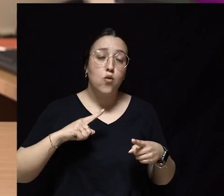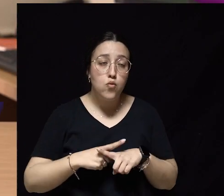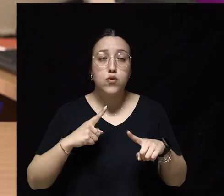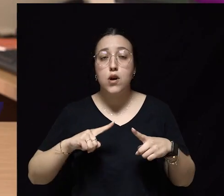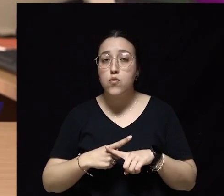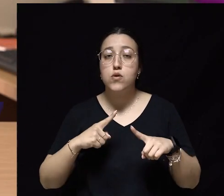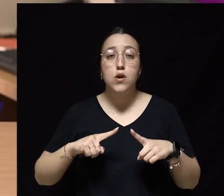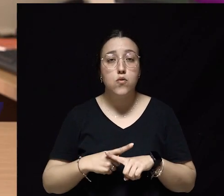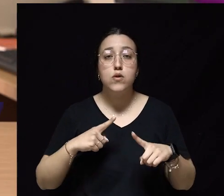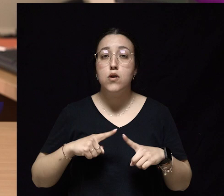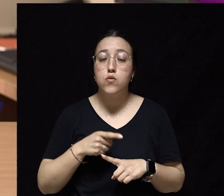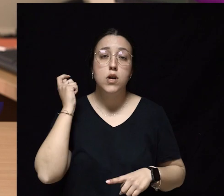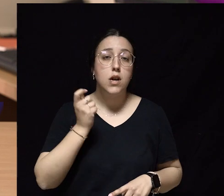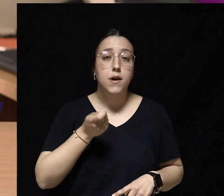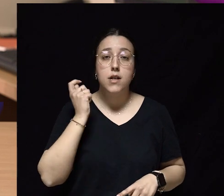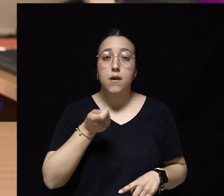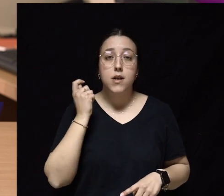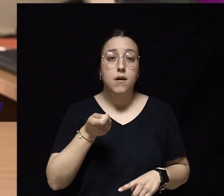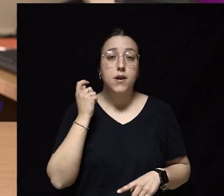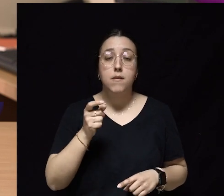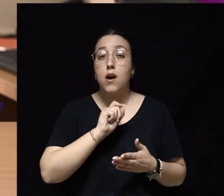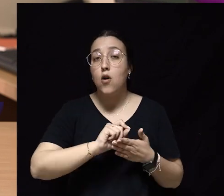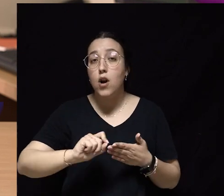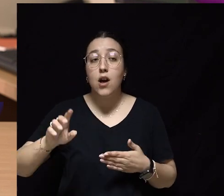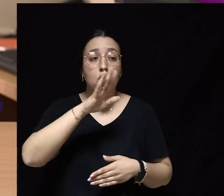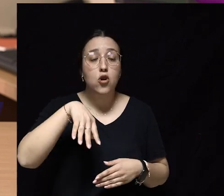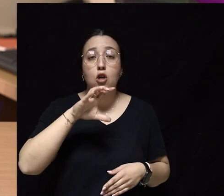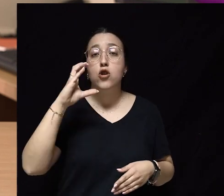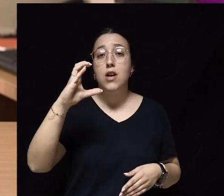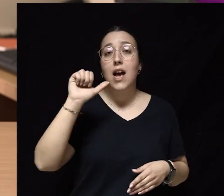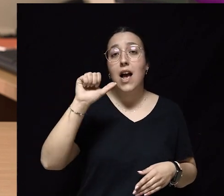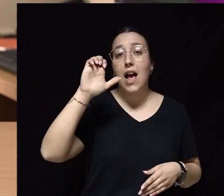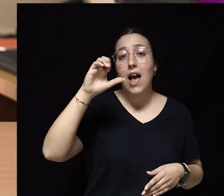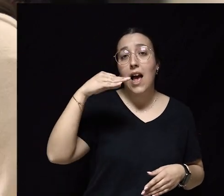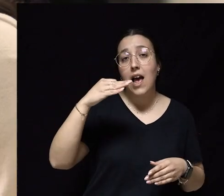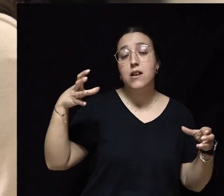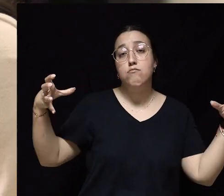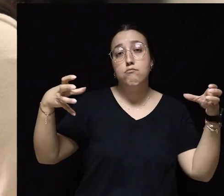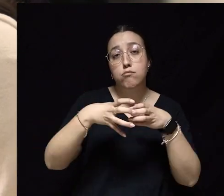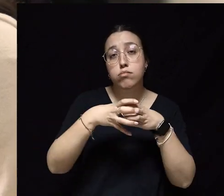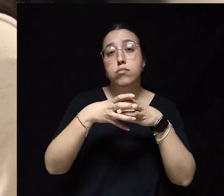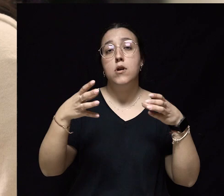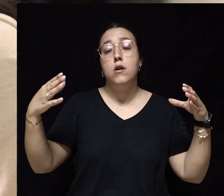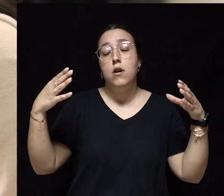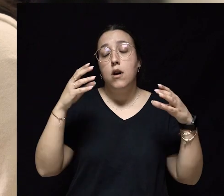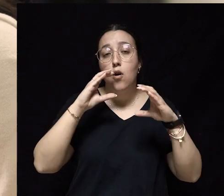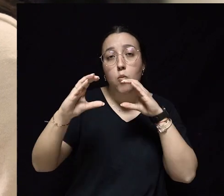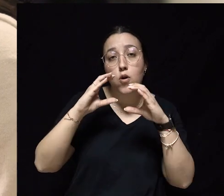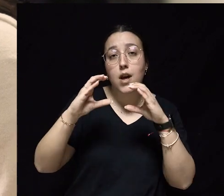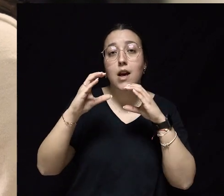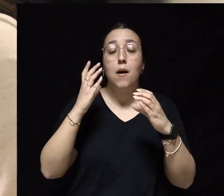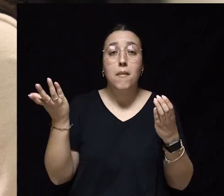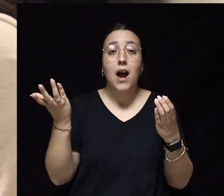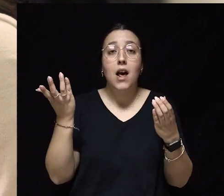un fenómeno que llevamos luchando desde hace muchísimo tiempo, sobre todo desde los 4 centros de carácter singular de